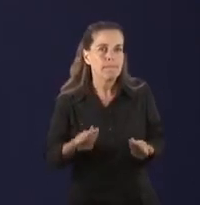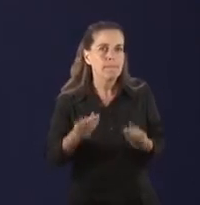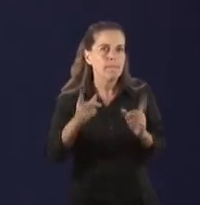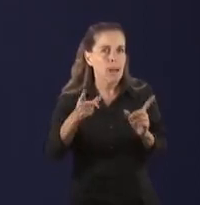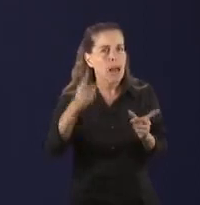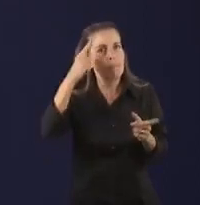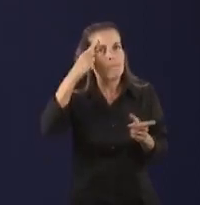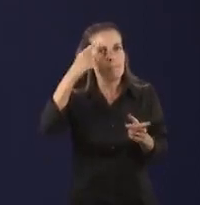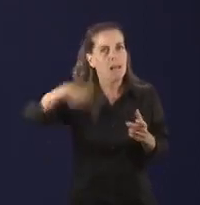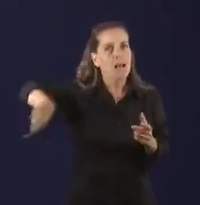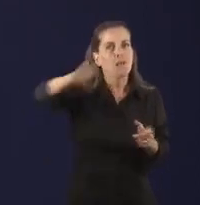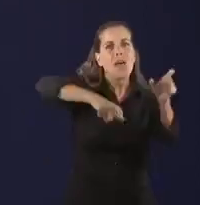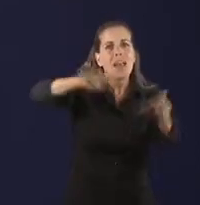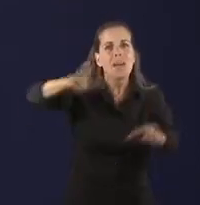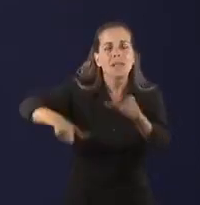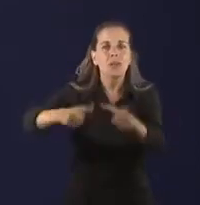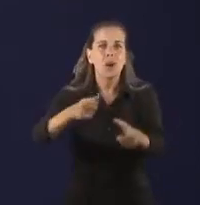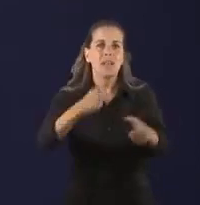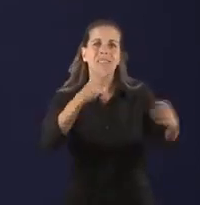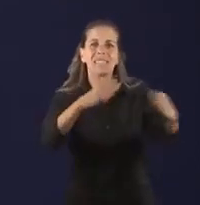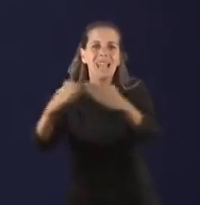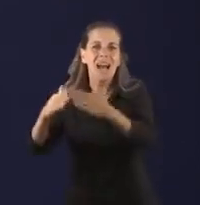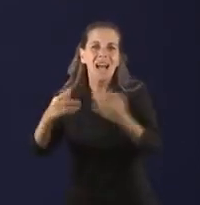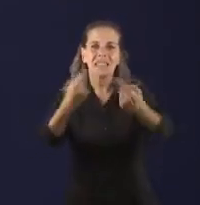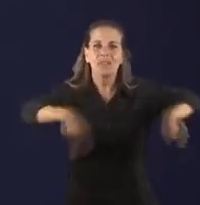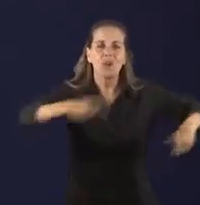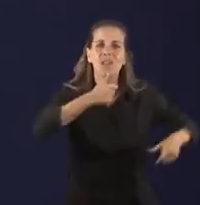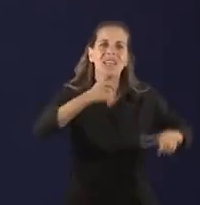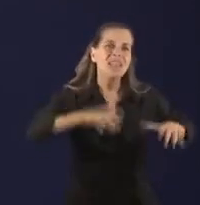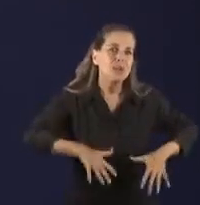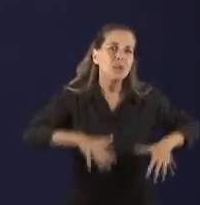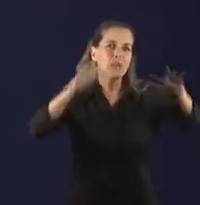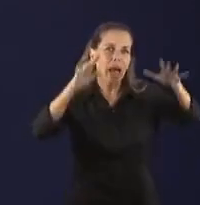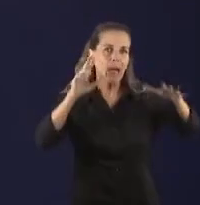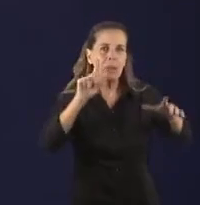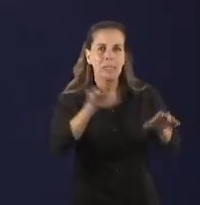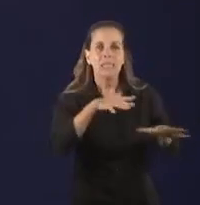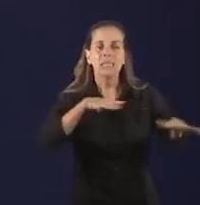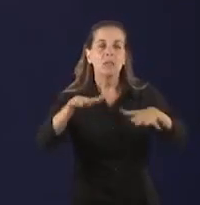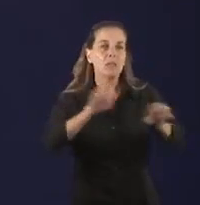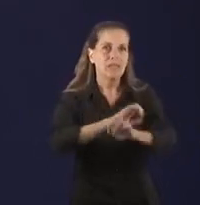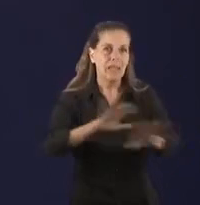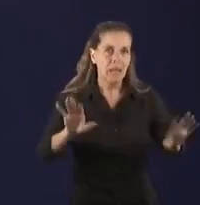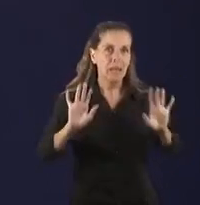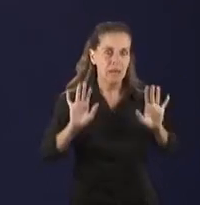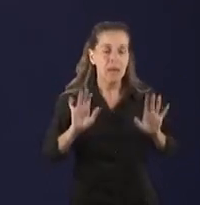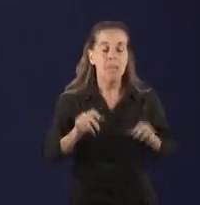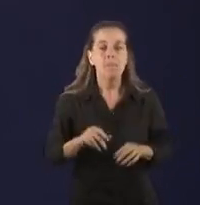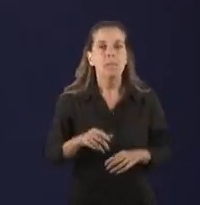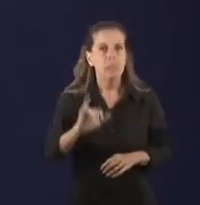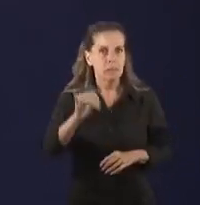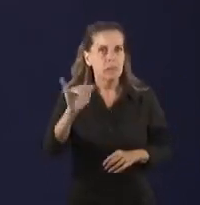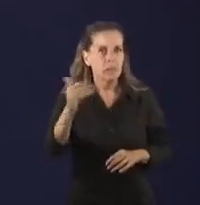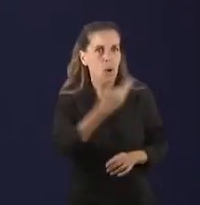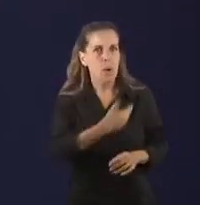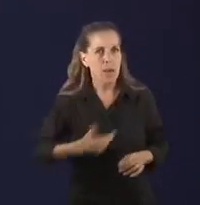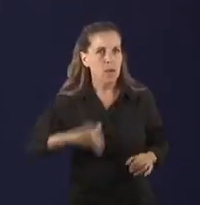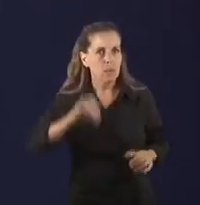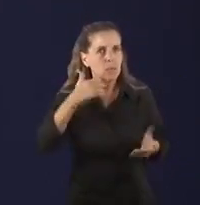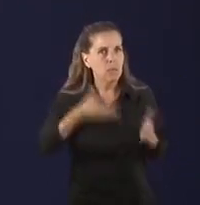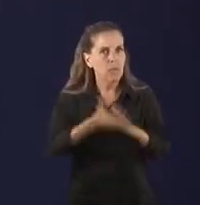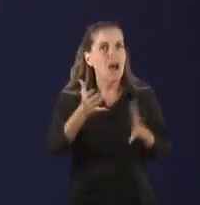inundados. Las imágenes han sido desoladoras. Pero sí, claramente todo lo que, más allá de que ya se están